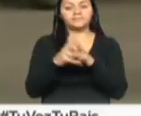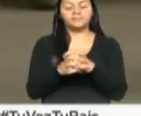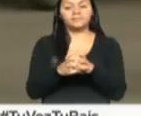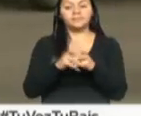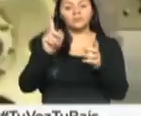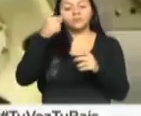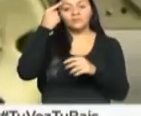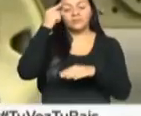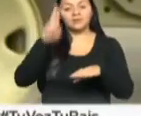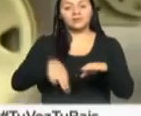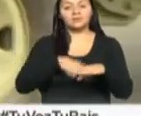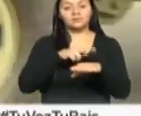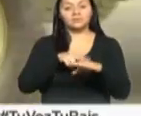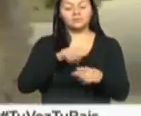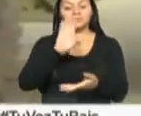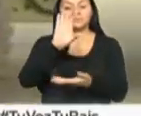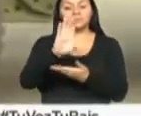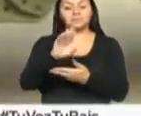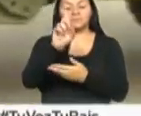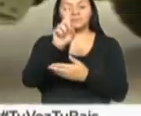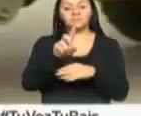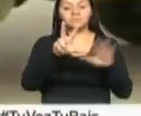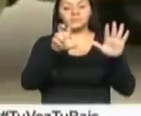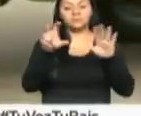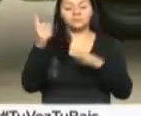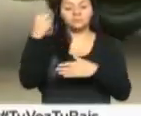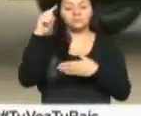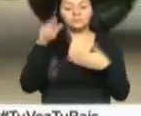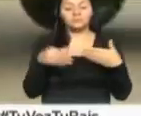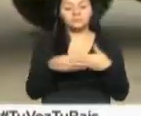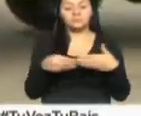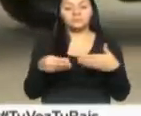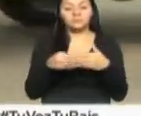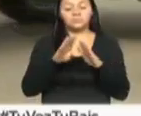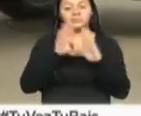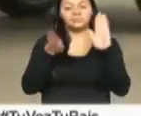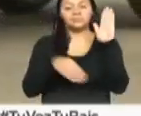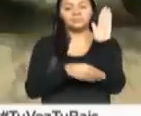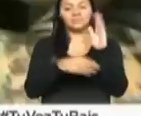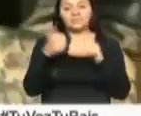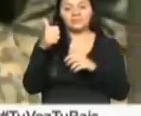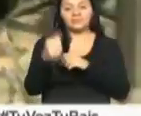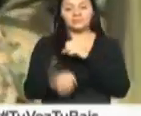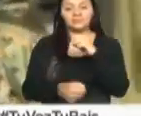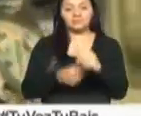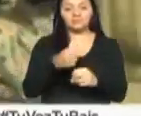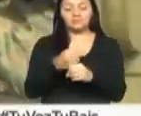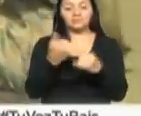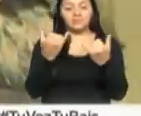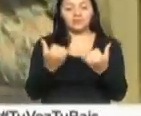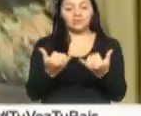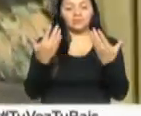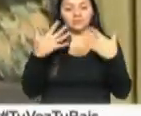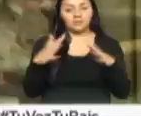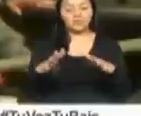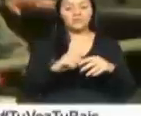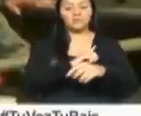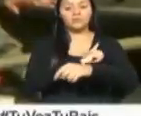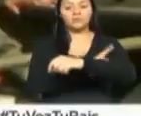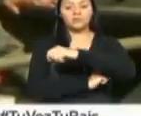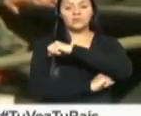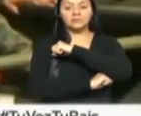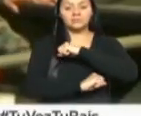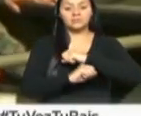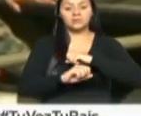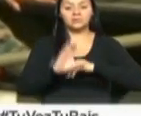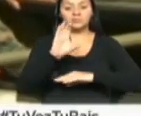gobierno nacional ha invertido más de 1.800 millones de dólares a lo largo de estos 10 años, lo cual ha permitido fortalecer las